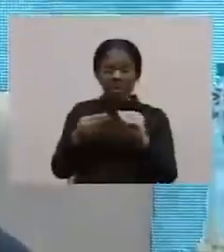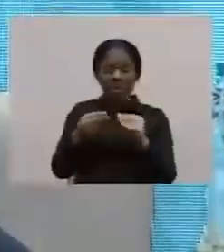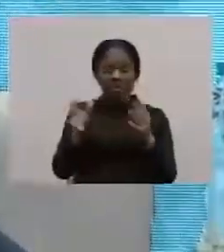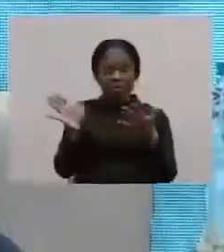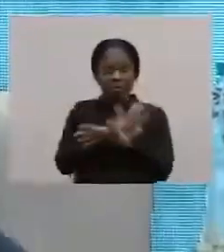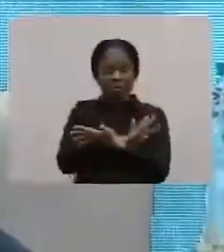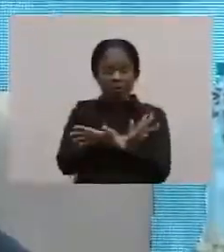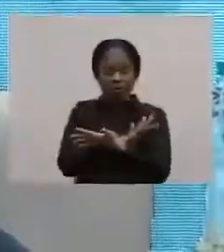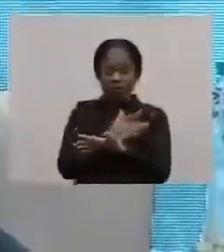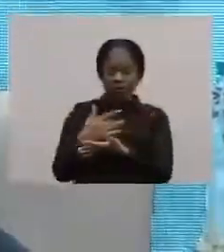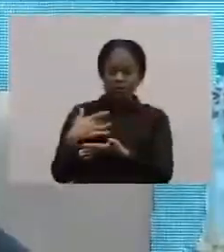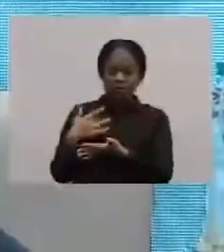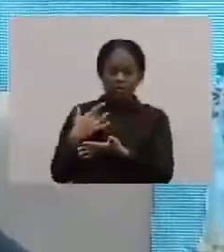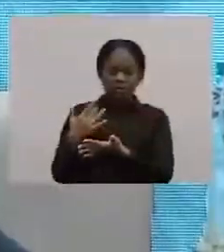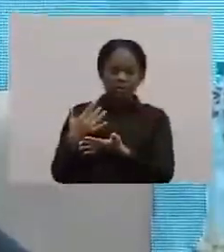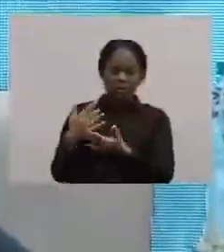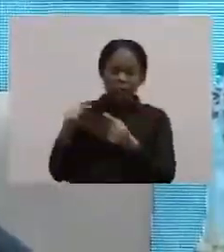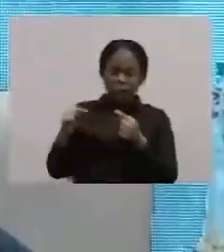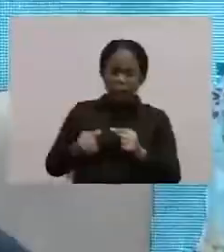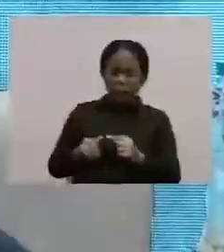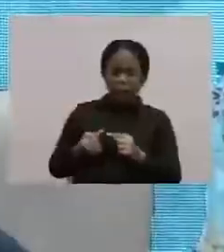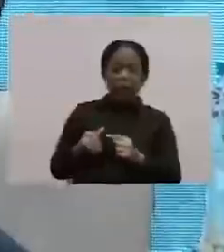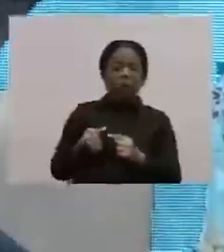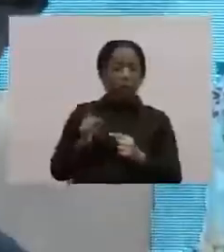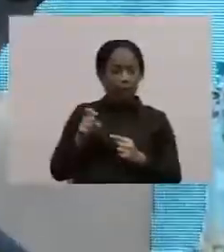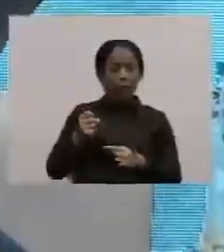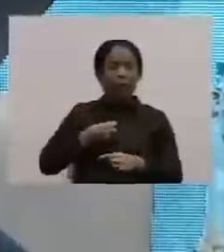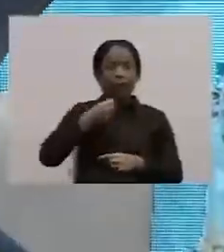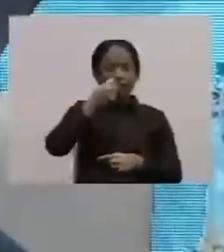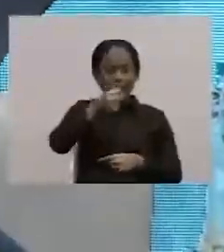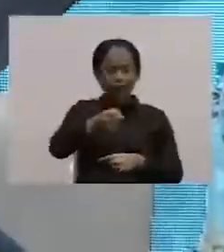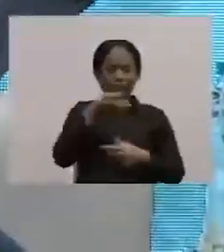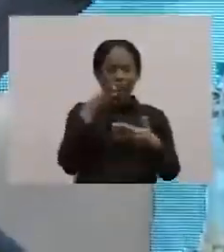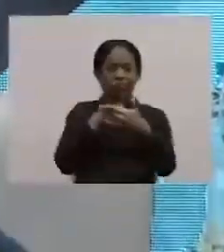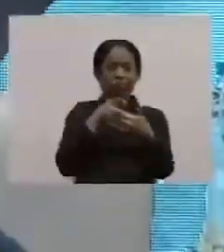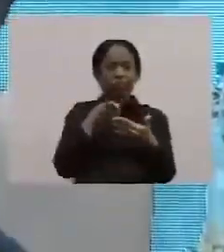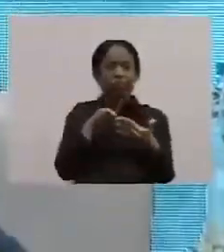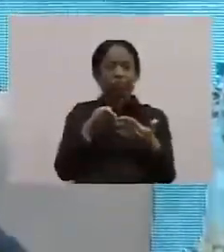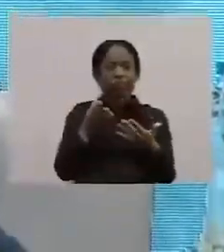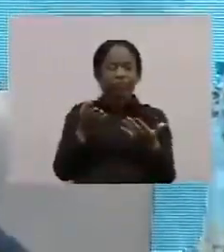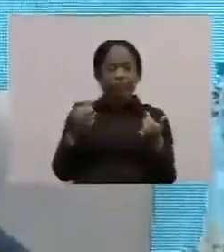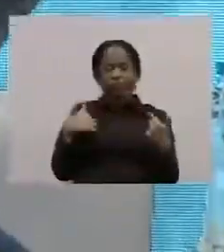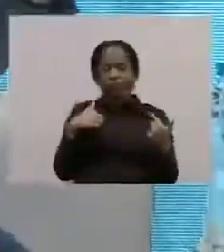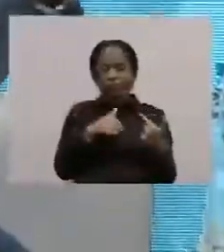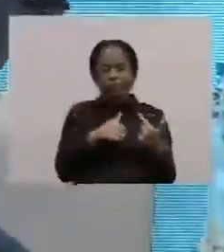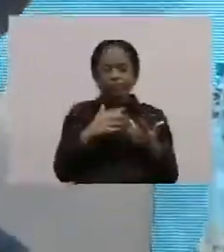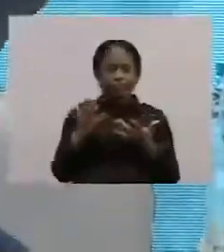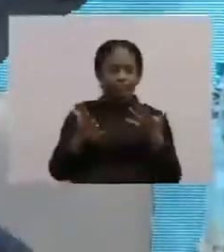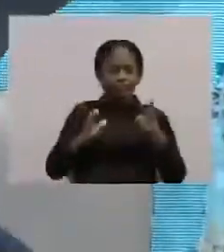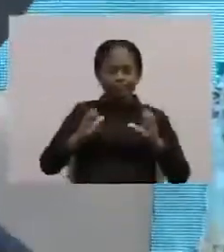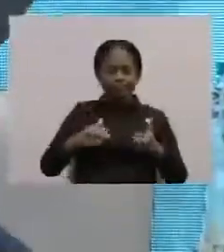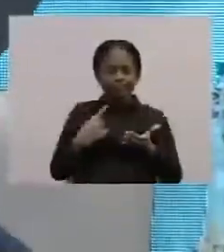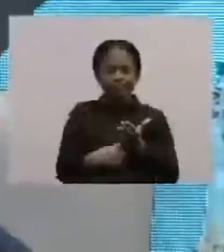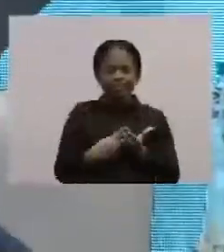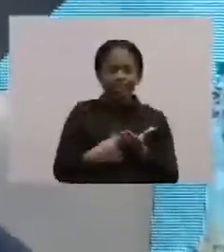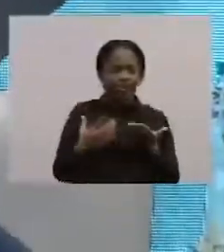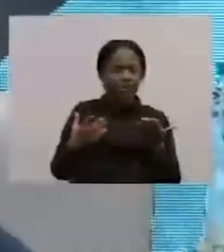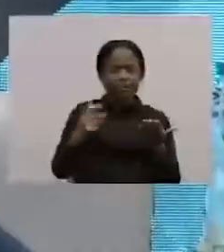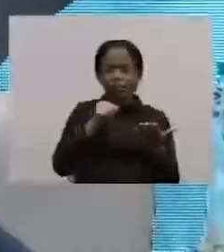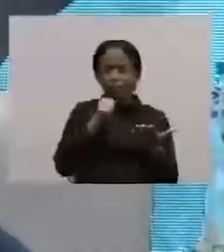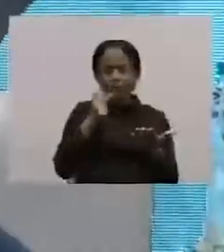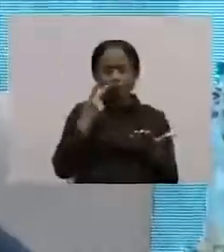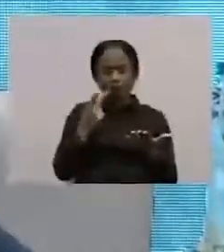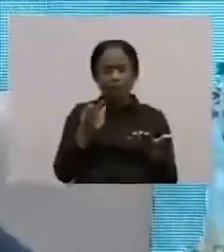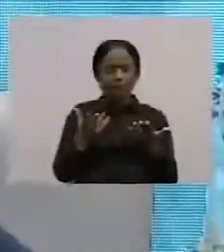sentirse afectado por eso y podía someterme. Son de las cosas que nosotros criticábamos y además dicho, teníamos